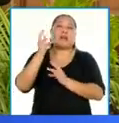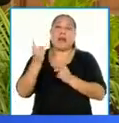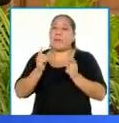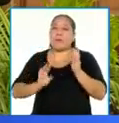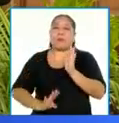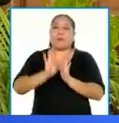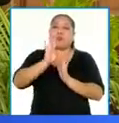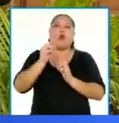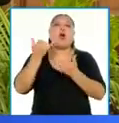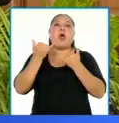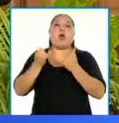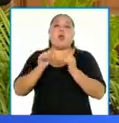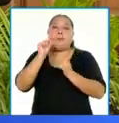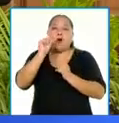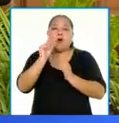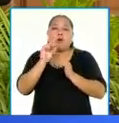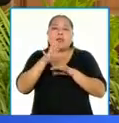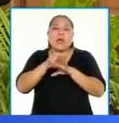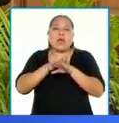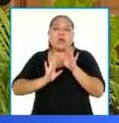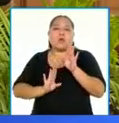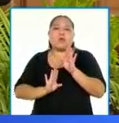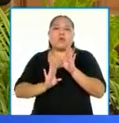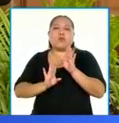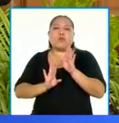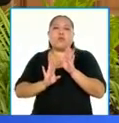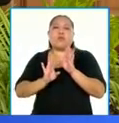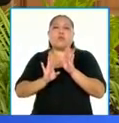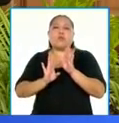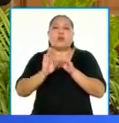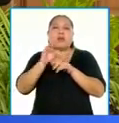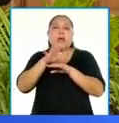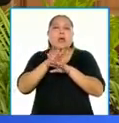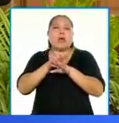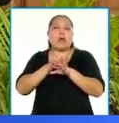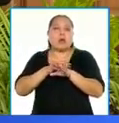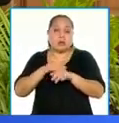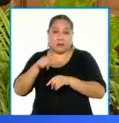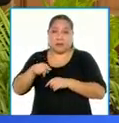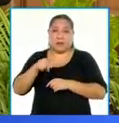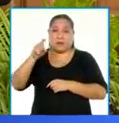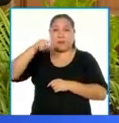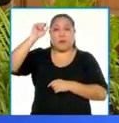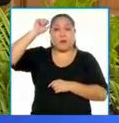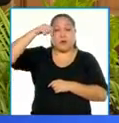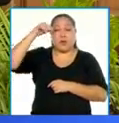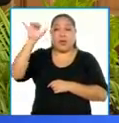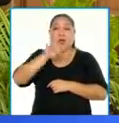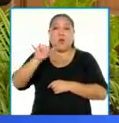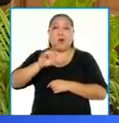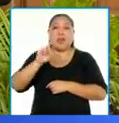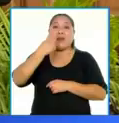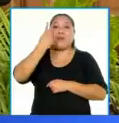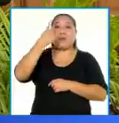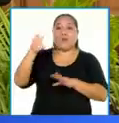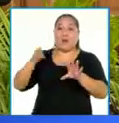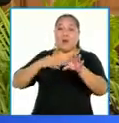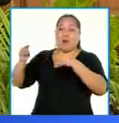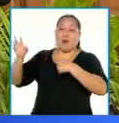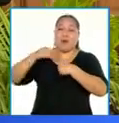desaceleración de ese crecimiento. Debemos recordar, porque así fue también en la primera ola,